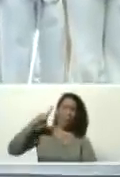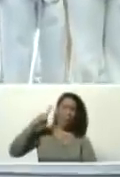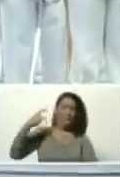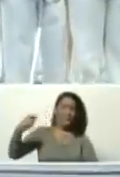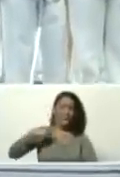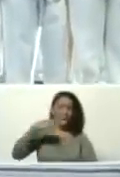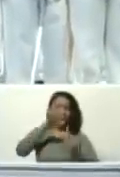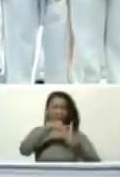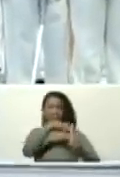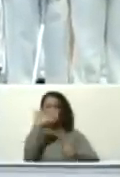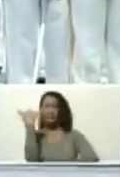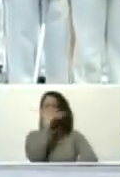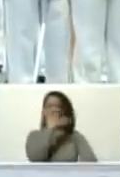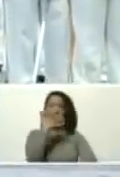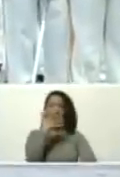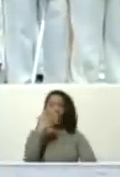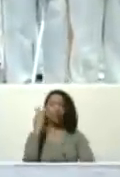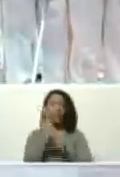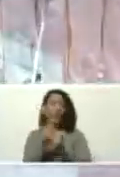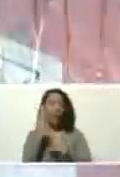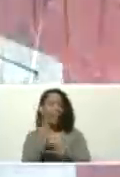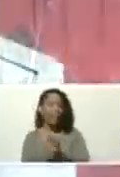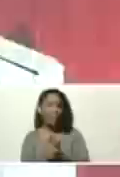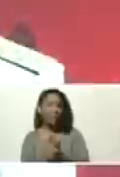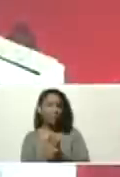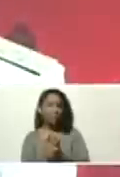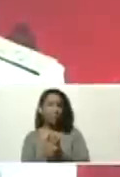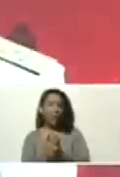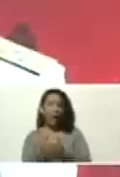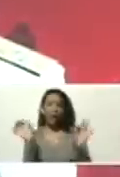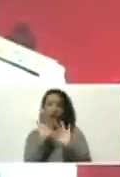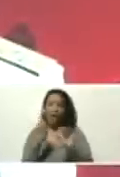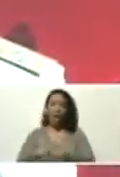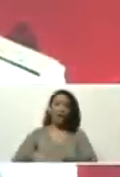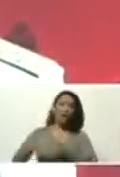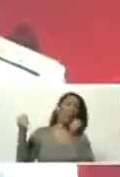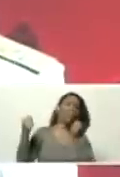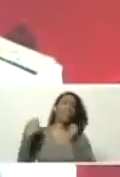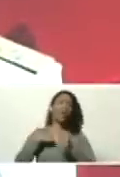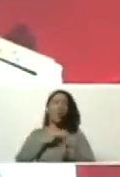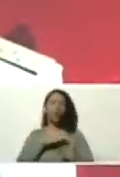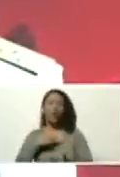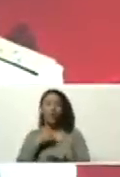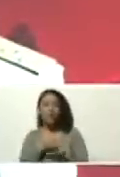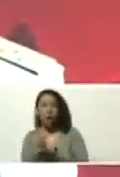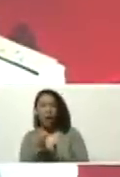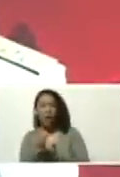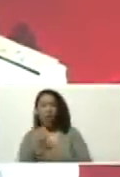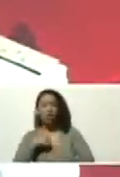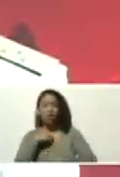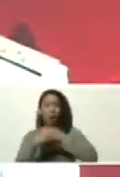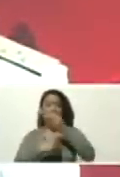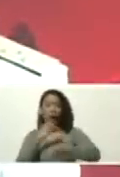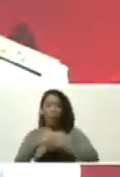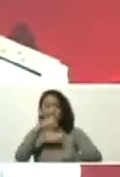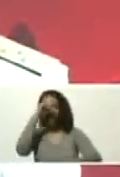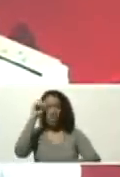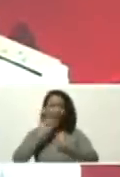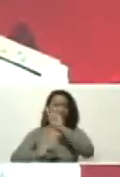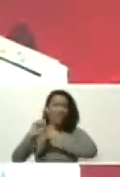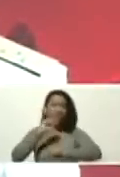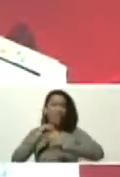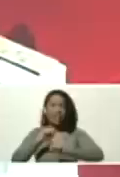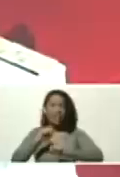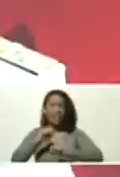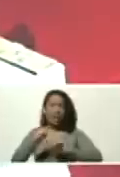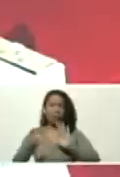revolucionarios siempre serán inalienables. Desde las trincheras que nos toque luchar, lo haremos impregnados del fuego sagrado